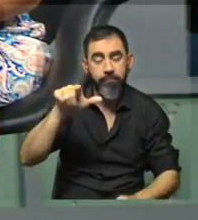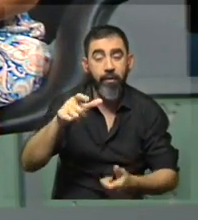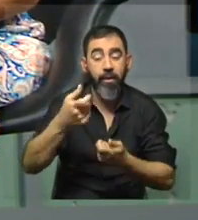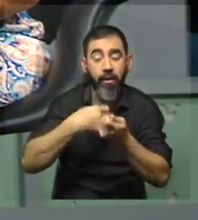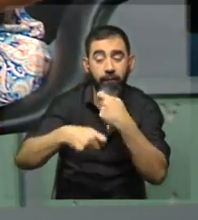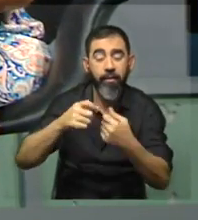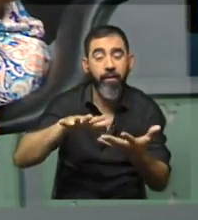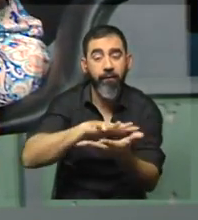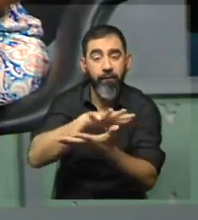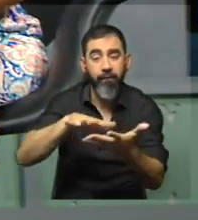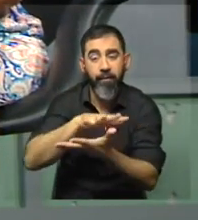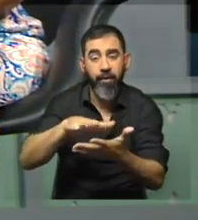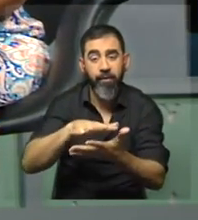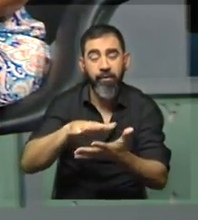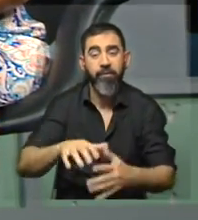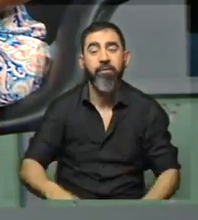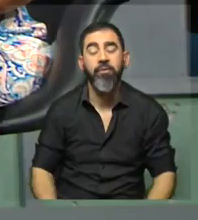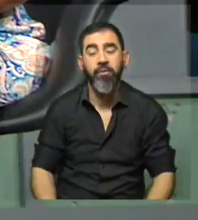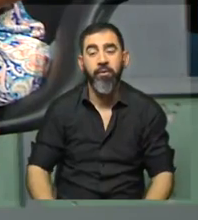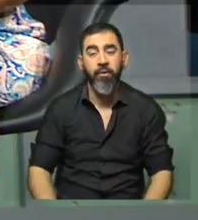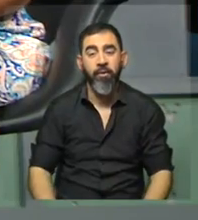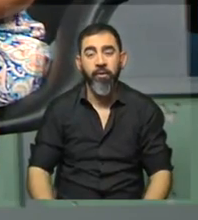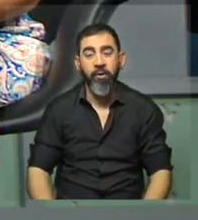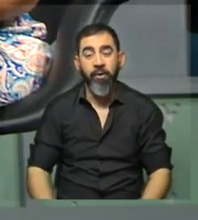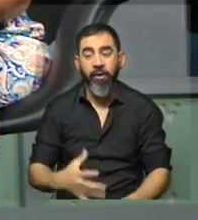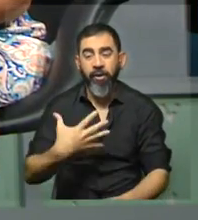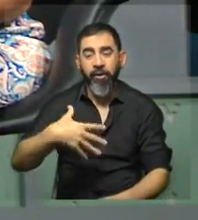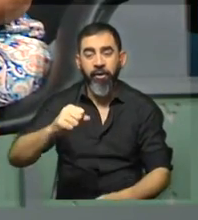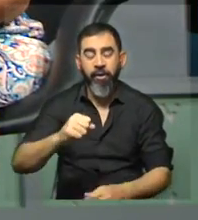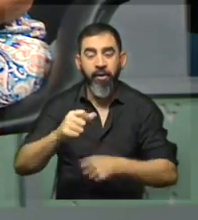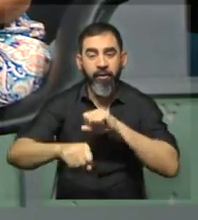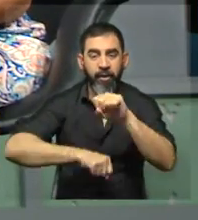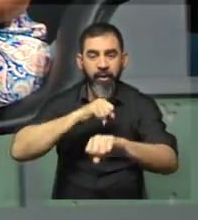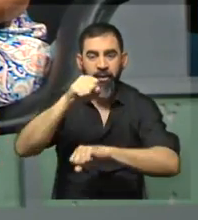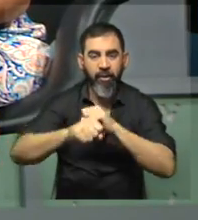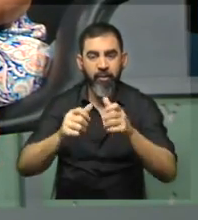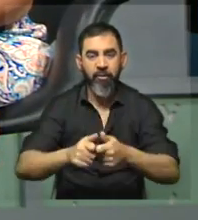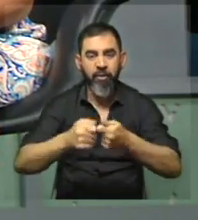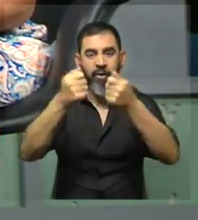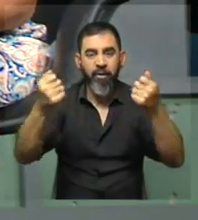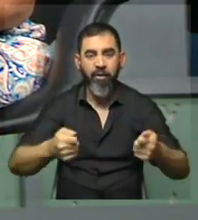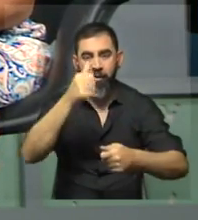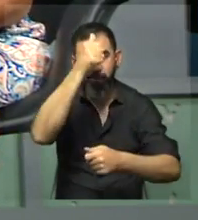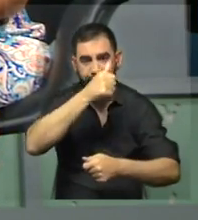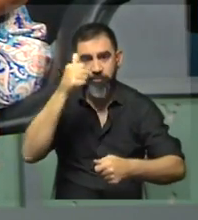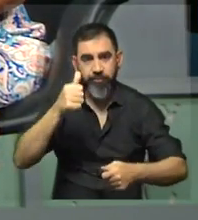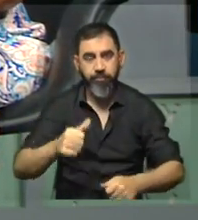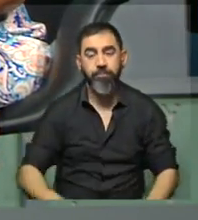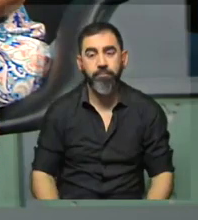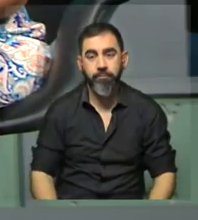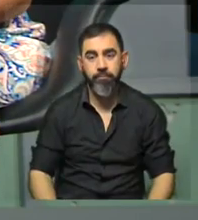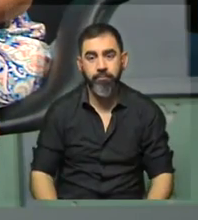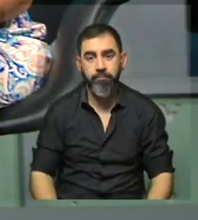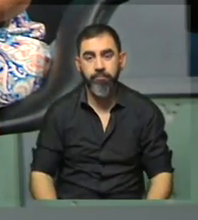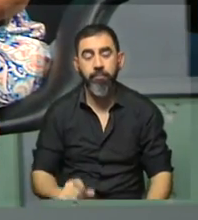de tu barrio, capaz que le seguimos diciendo canillita, a ese o el que te lleva, el señor en la bicicleta, que en mi barrio sigue ocurriendo los domingos. Sí, señor. Pero